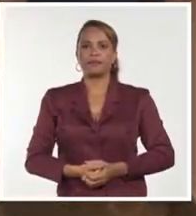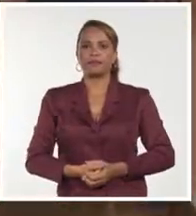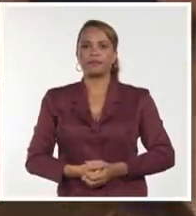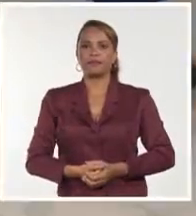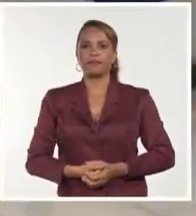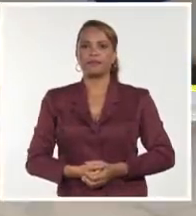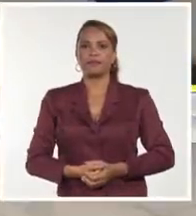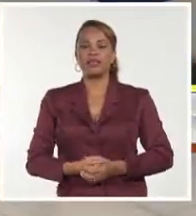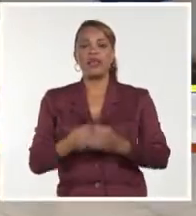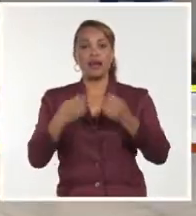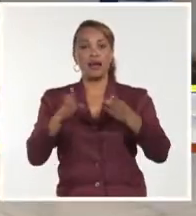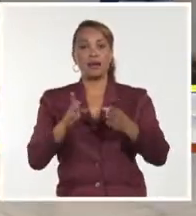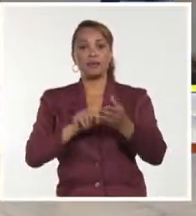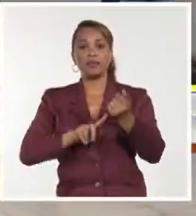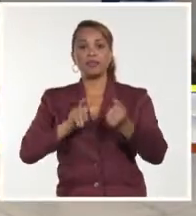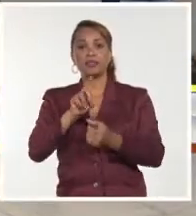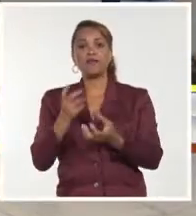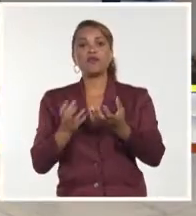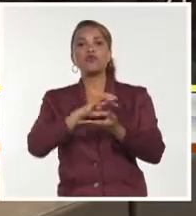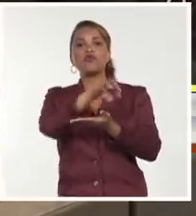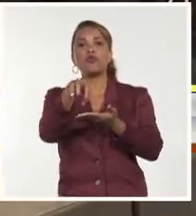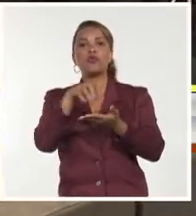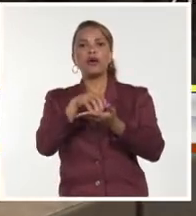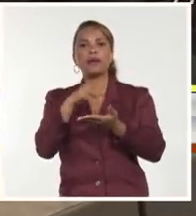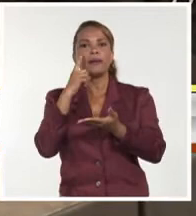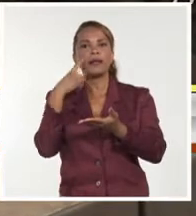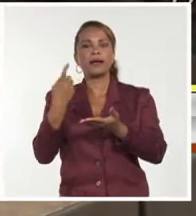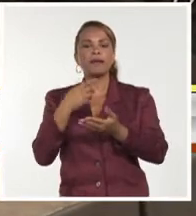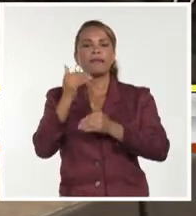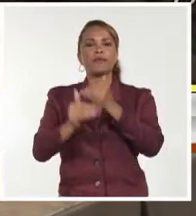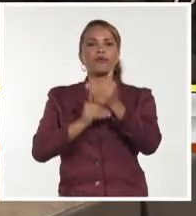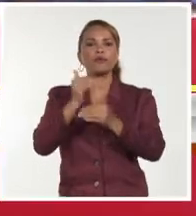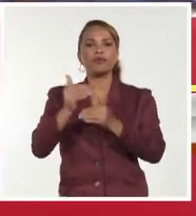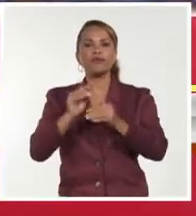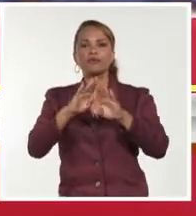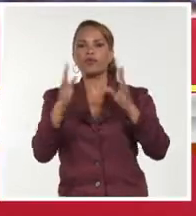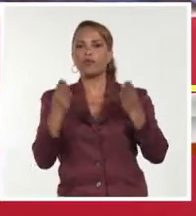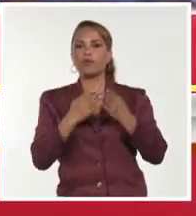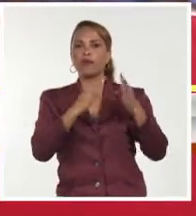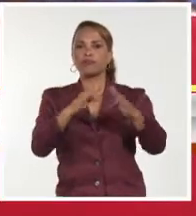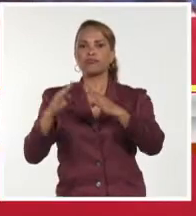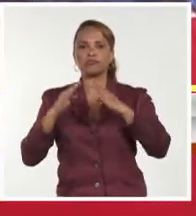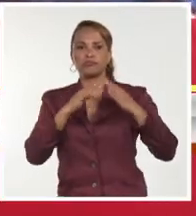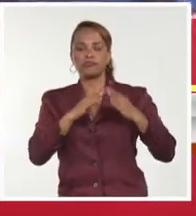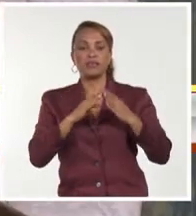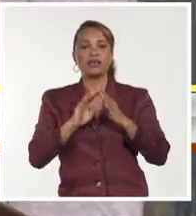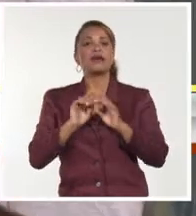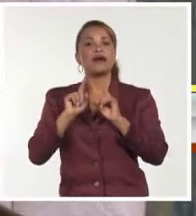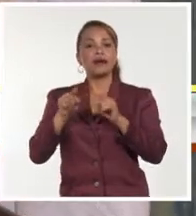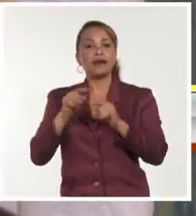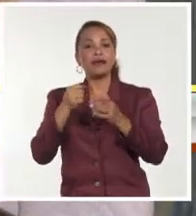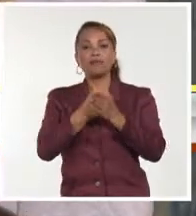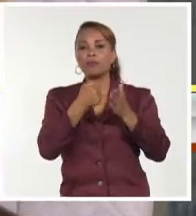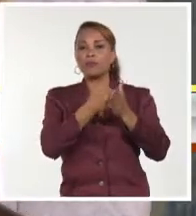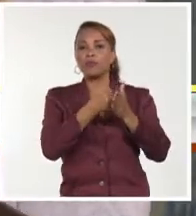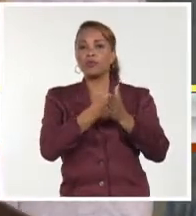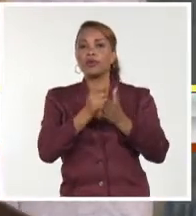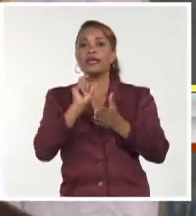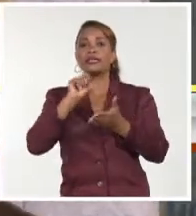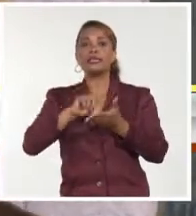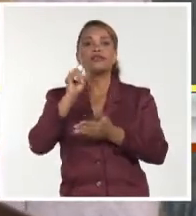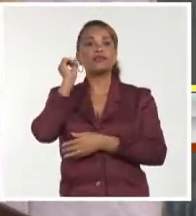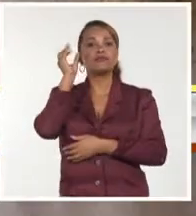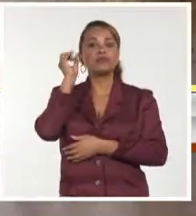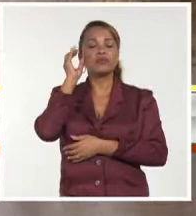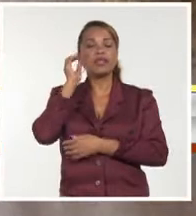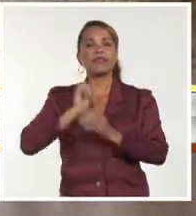Abrió en Cienfuegos un espacio imprescindible para viabilizar los procesos del entorno comunitario. Sobre el quehacer que impulsará el Centro de Innovación y Gestión